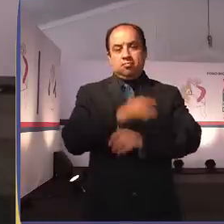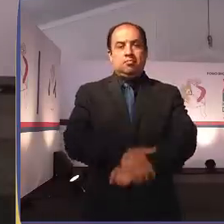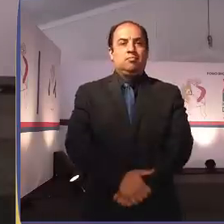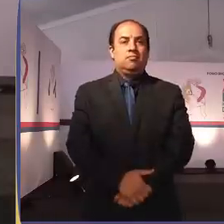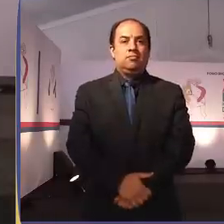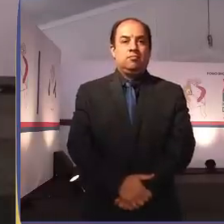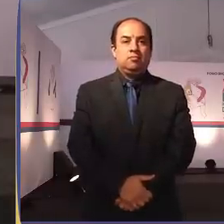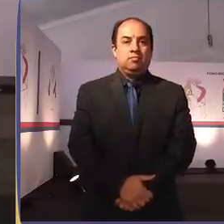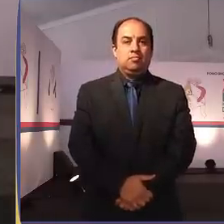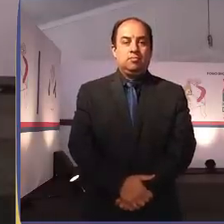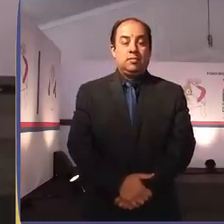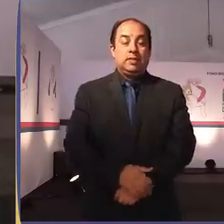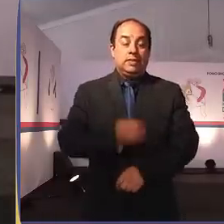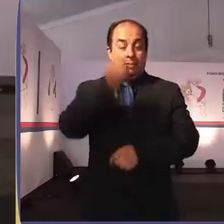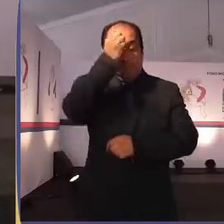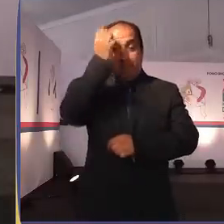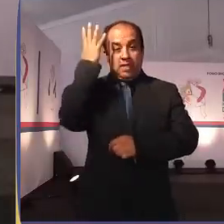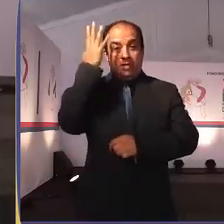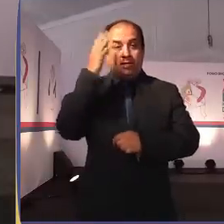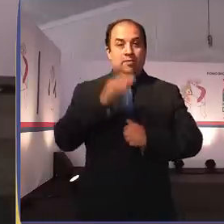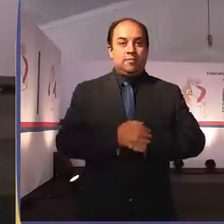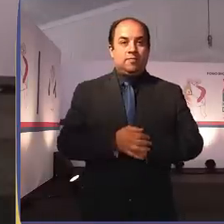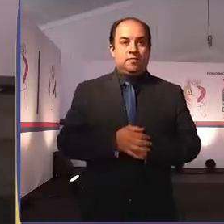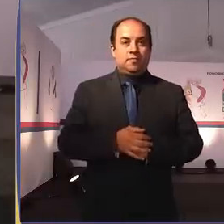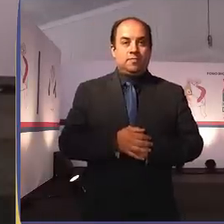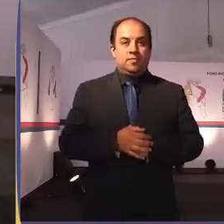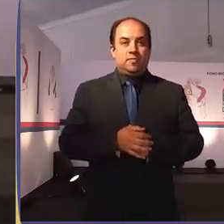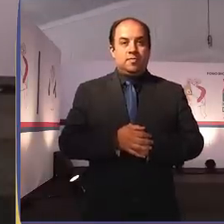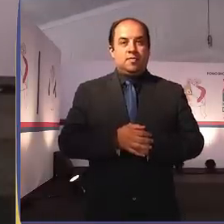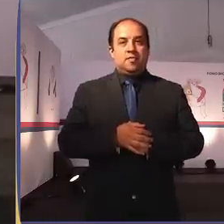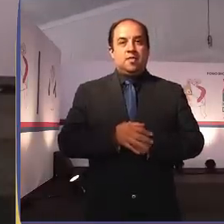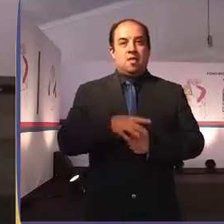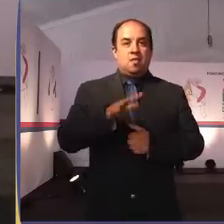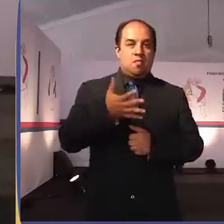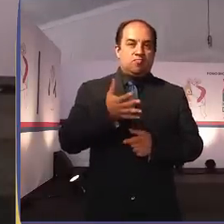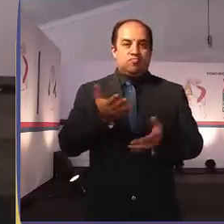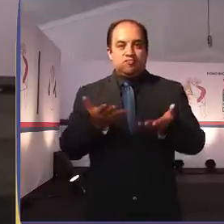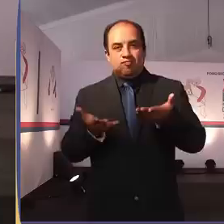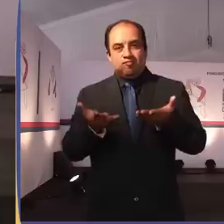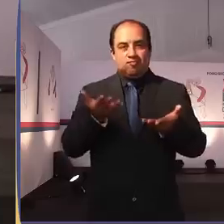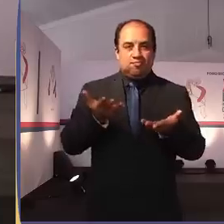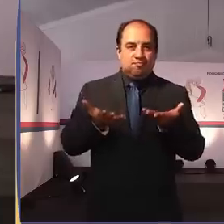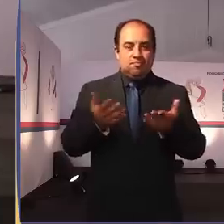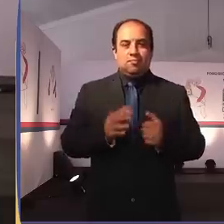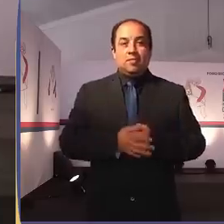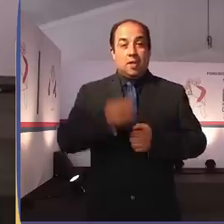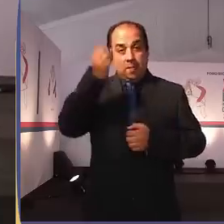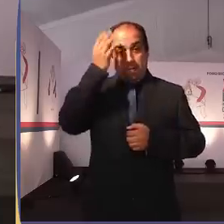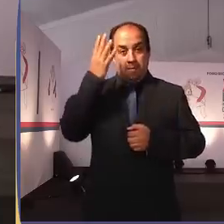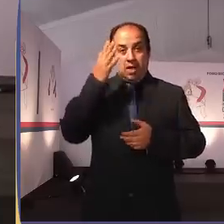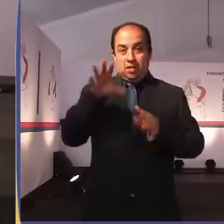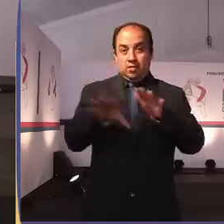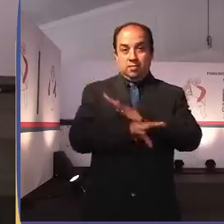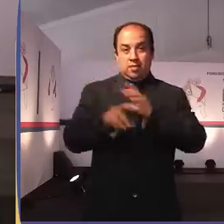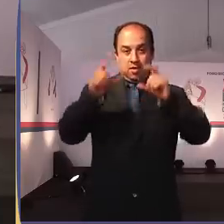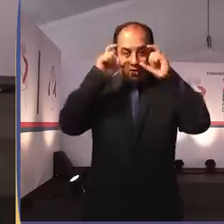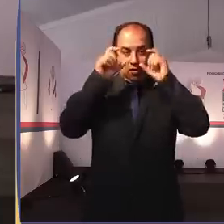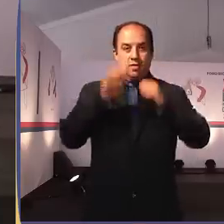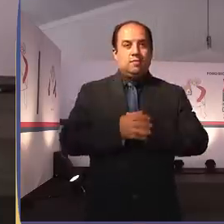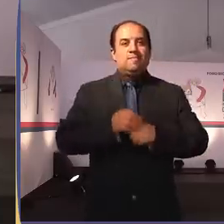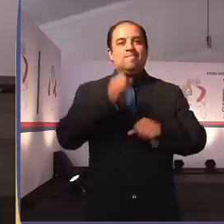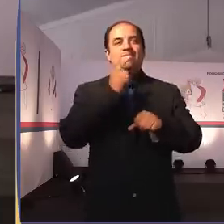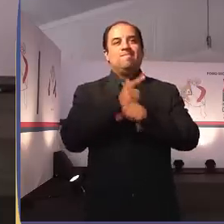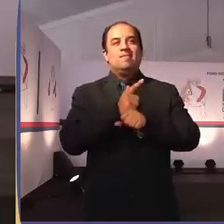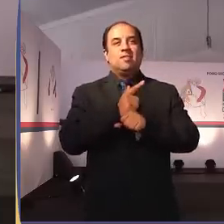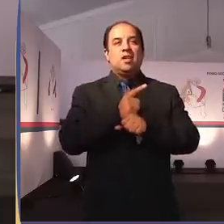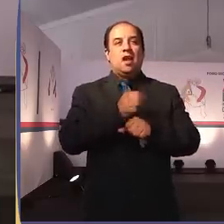No, pues lo que pasa es que se me olvida y entonces medio mal leo. No. Es porque se me olvida porque. ¿Te das cuenta cómo